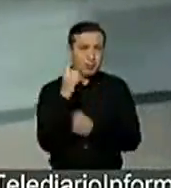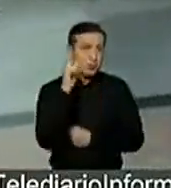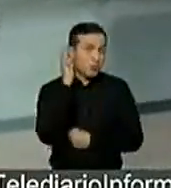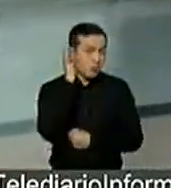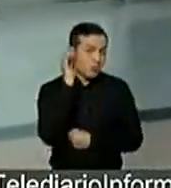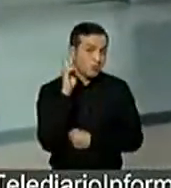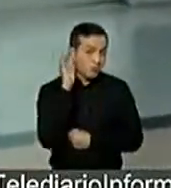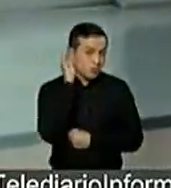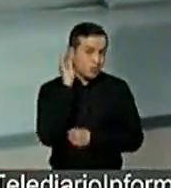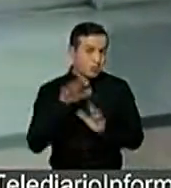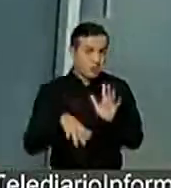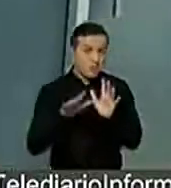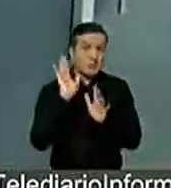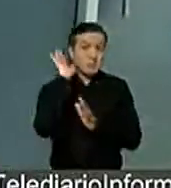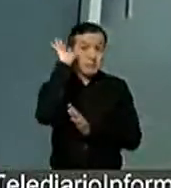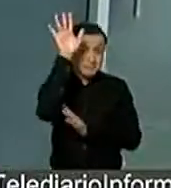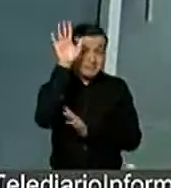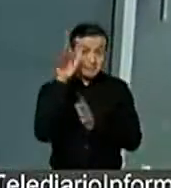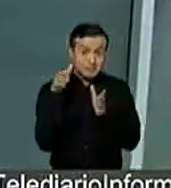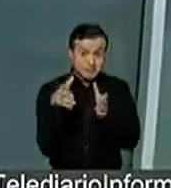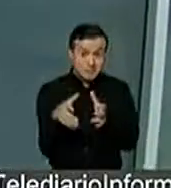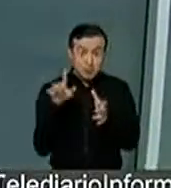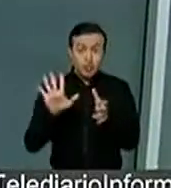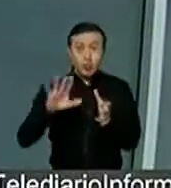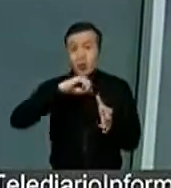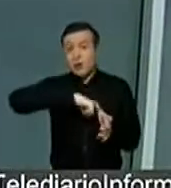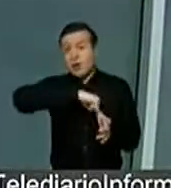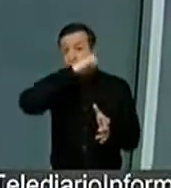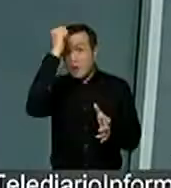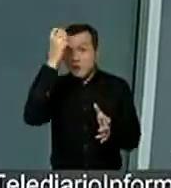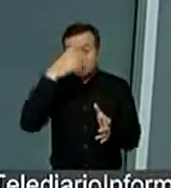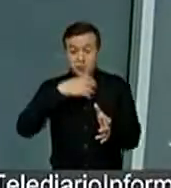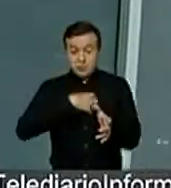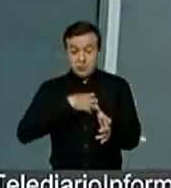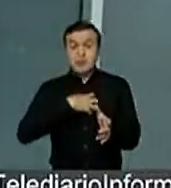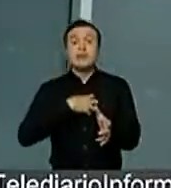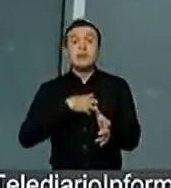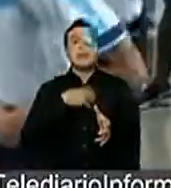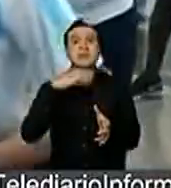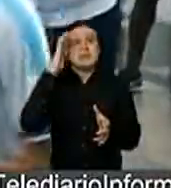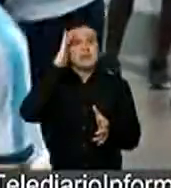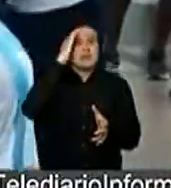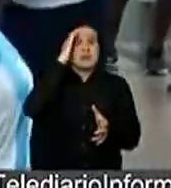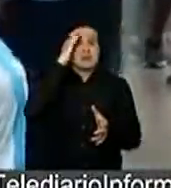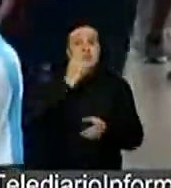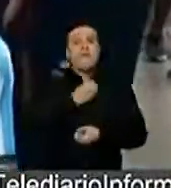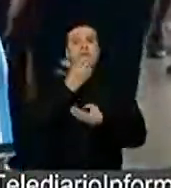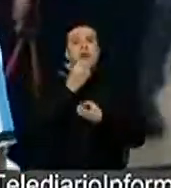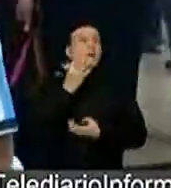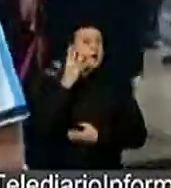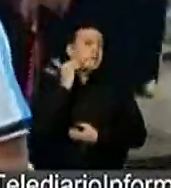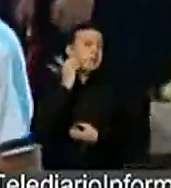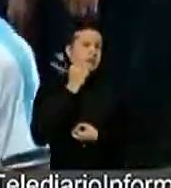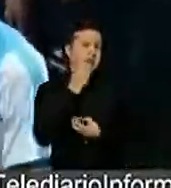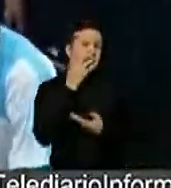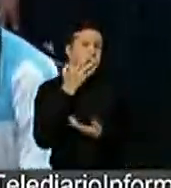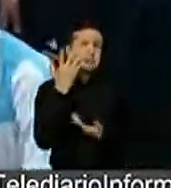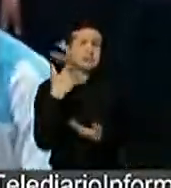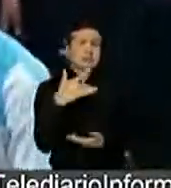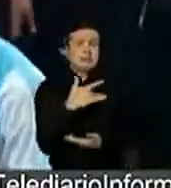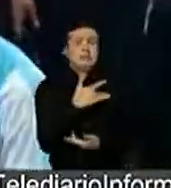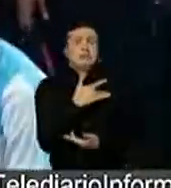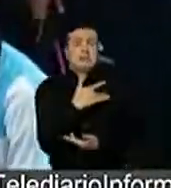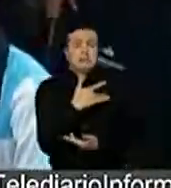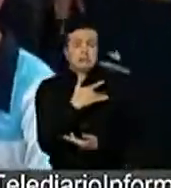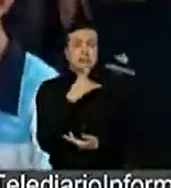del equipo de baloncesto que alcanzó medalla relató los momentos de horror que debieron pasar y reconoce que a raíz